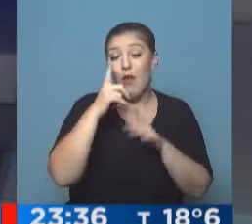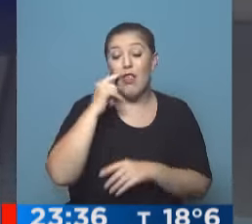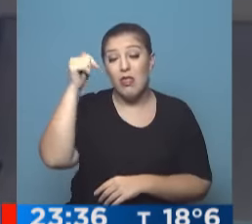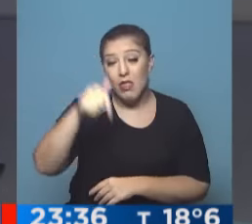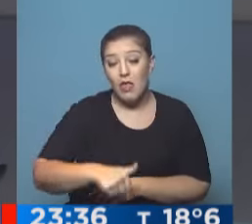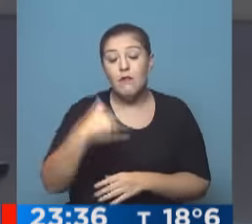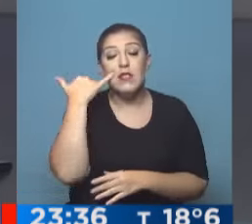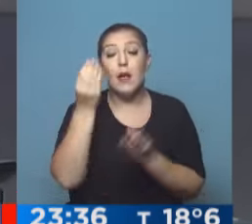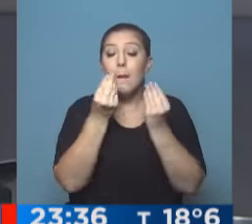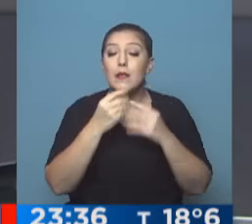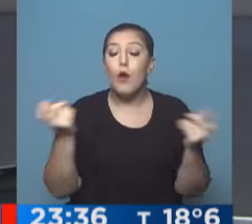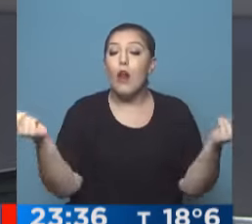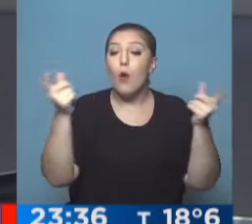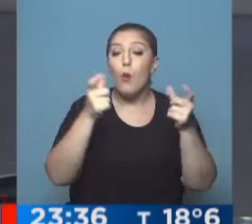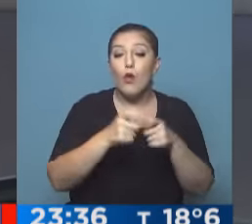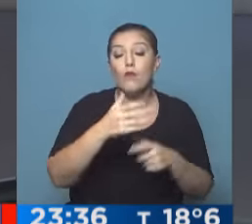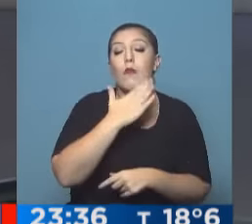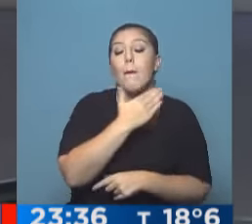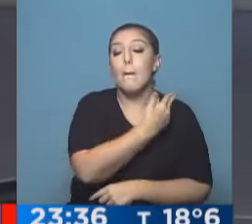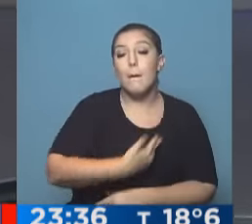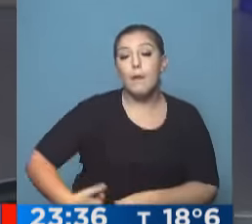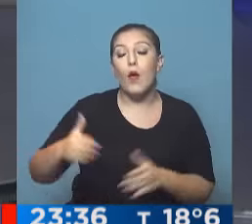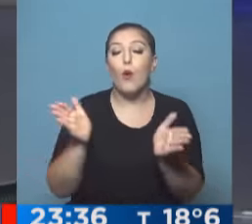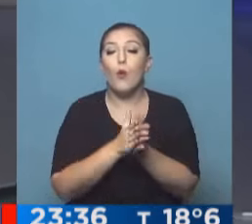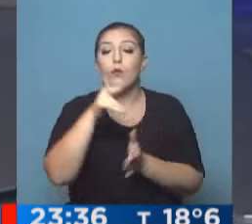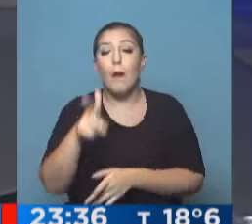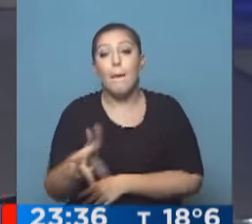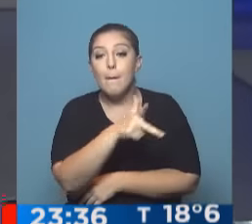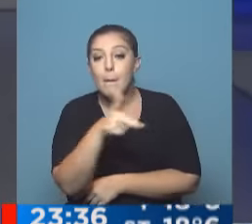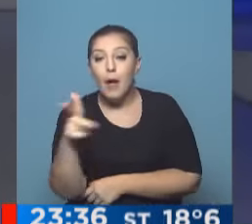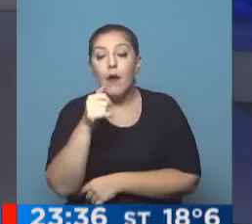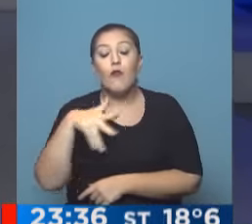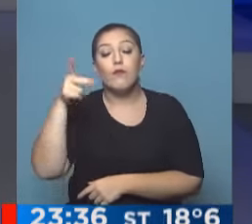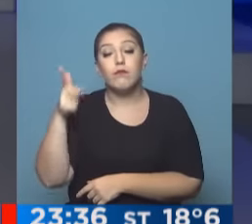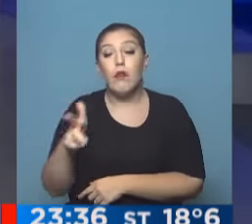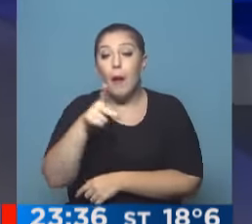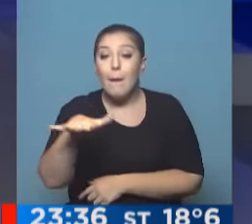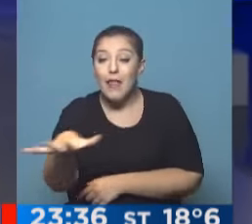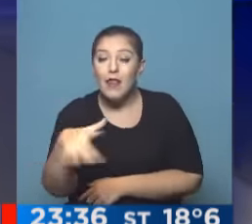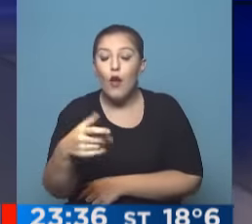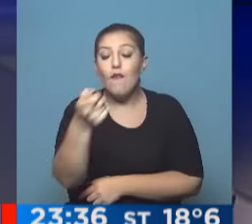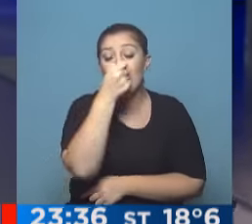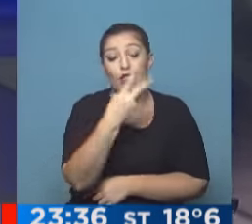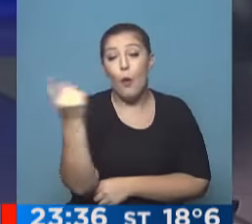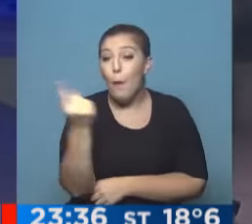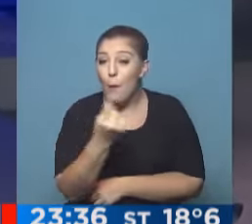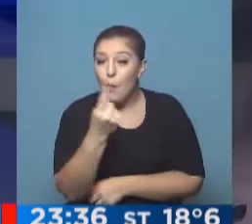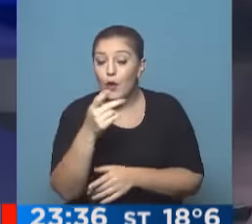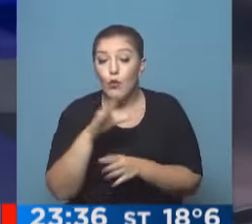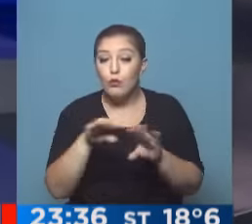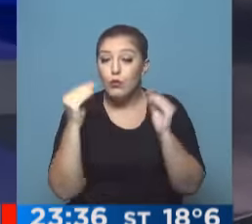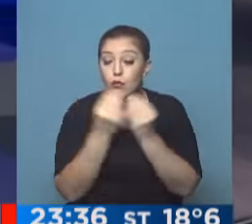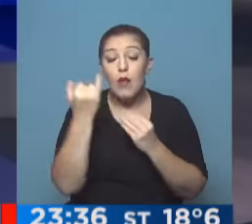y ya comenzamos con la reunión que mantuvo Mauricio macri con el Papa Francisco fue en el Vaticano se extendió por 22 minutos y tras el